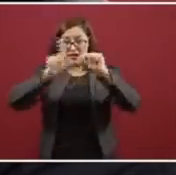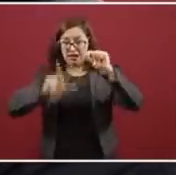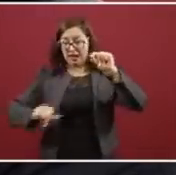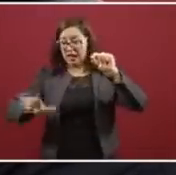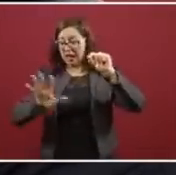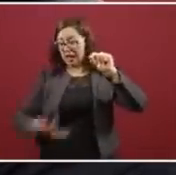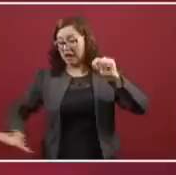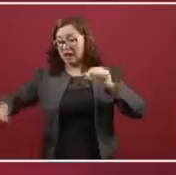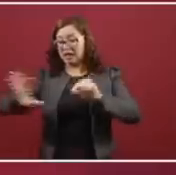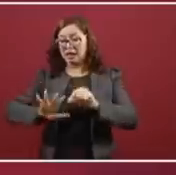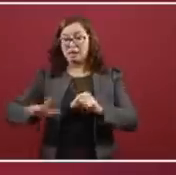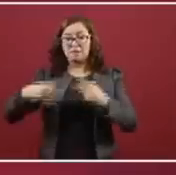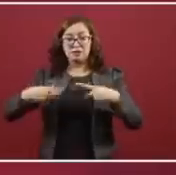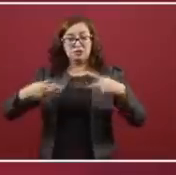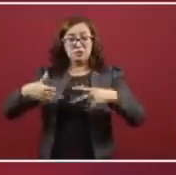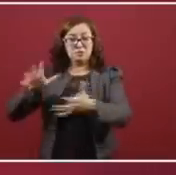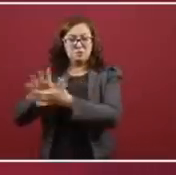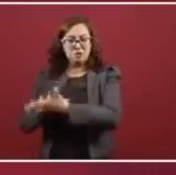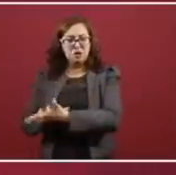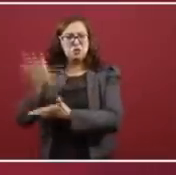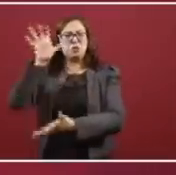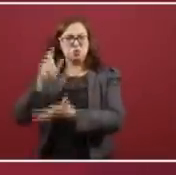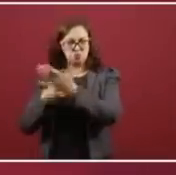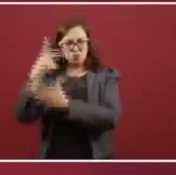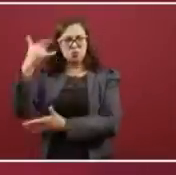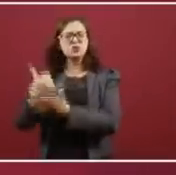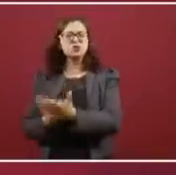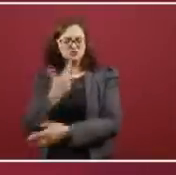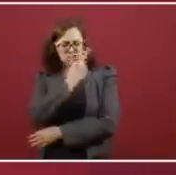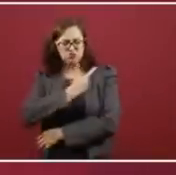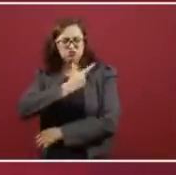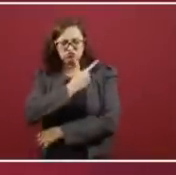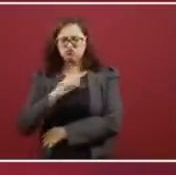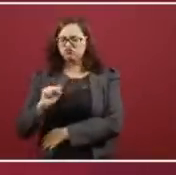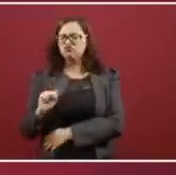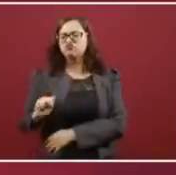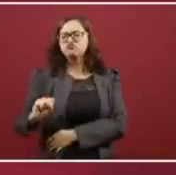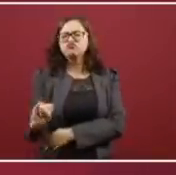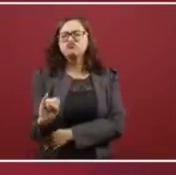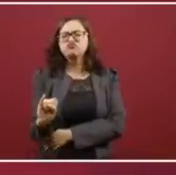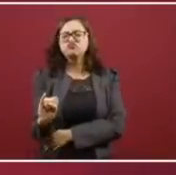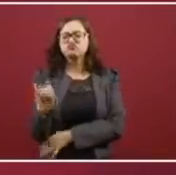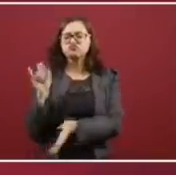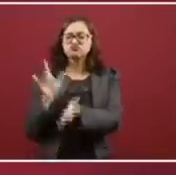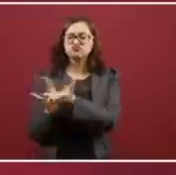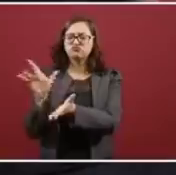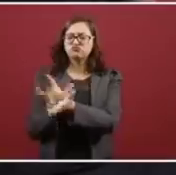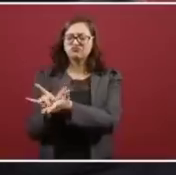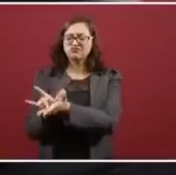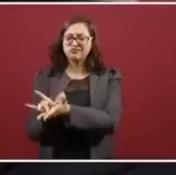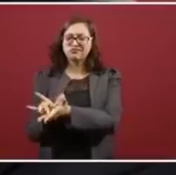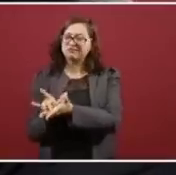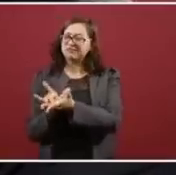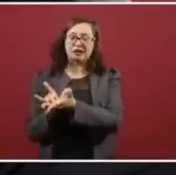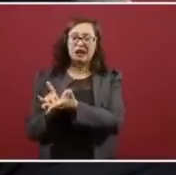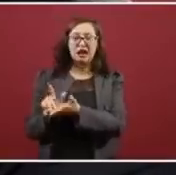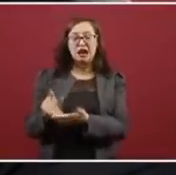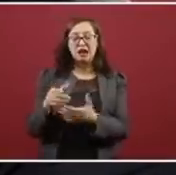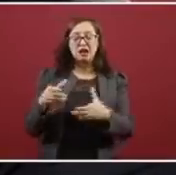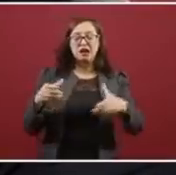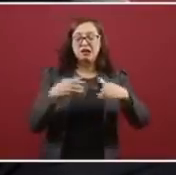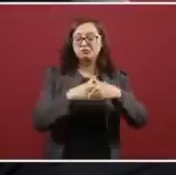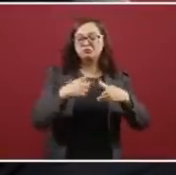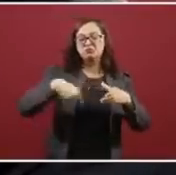del proyecto los que están en contra pues son nuestros adversarios